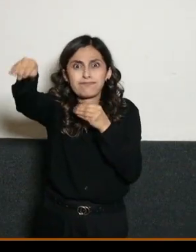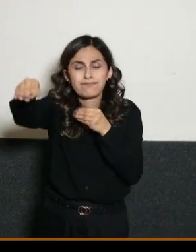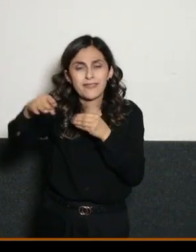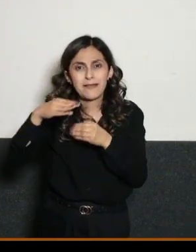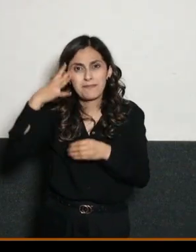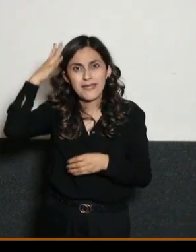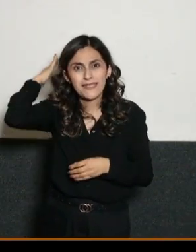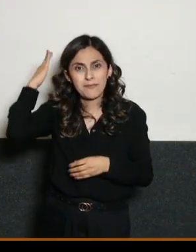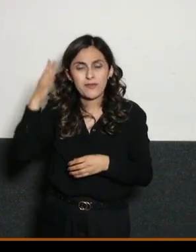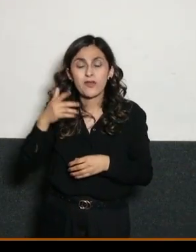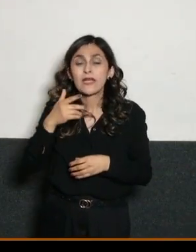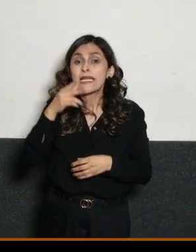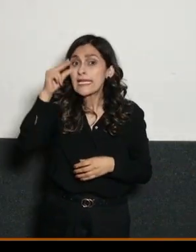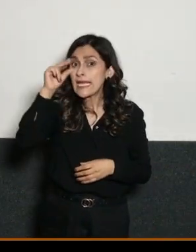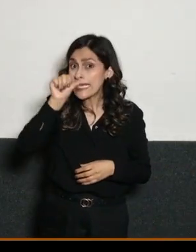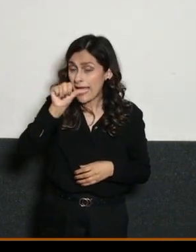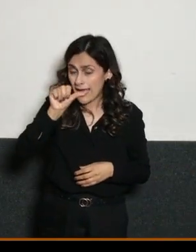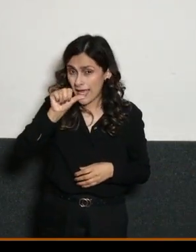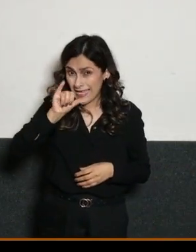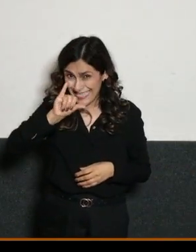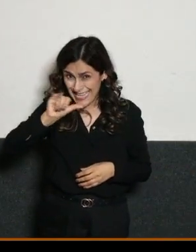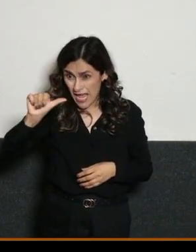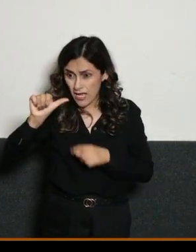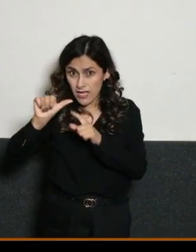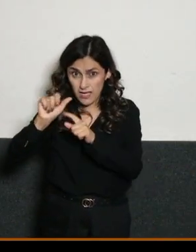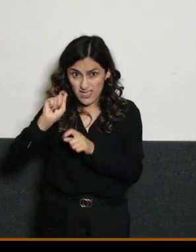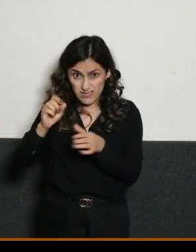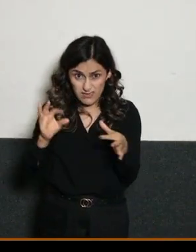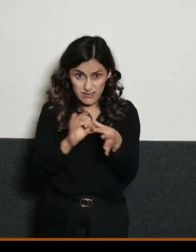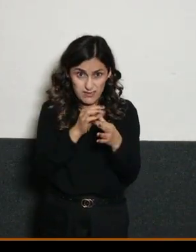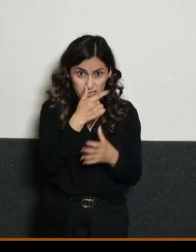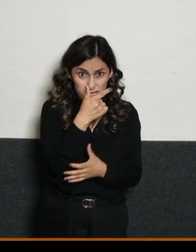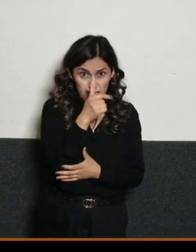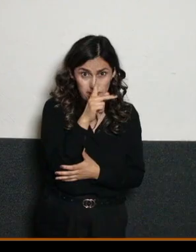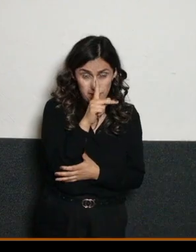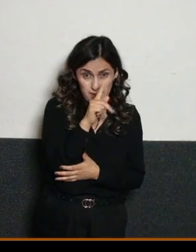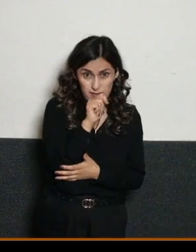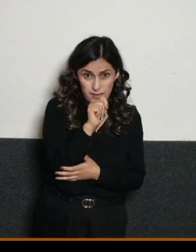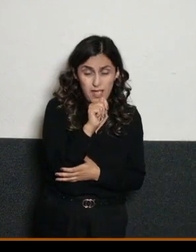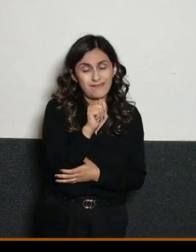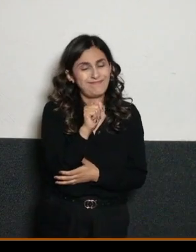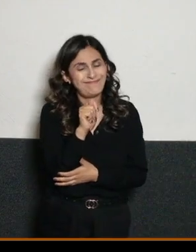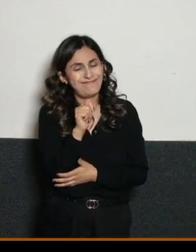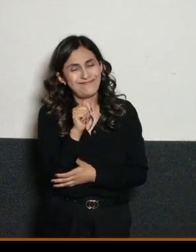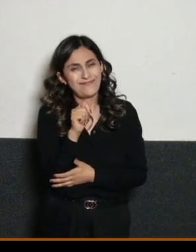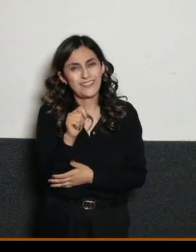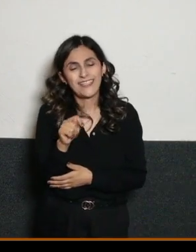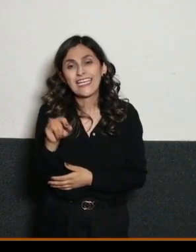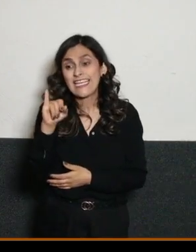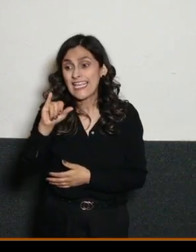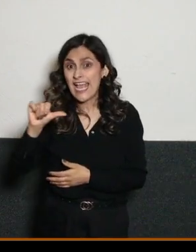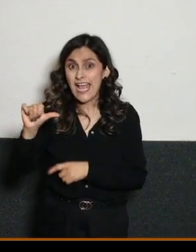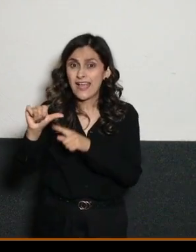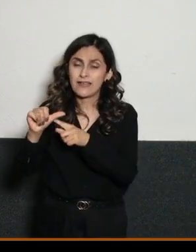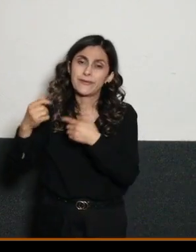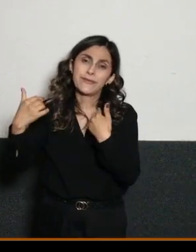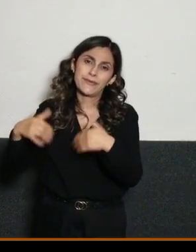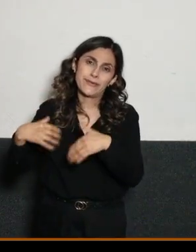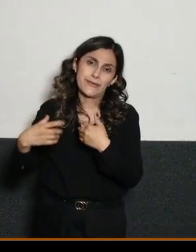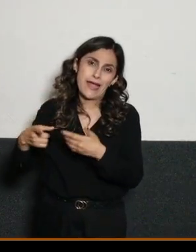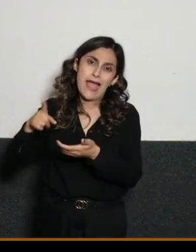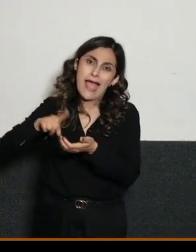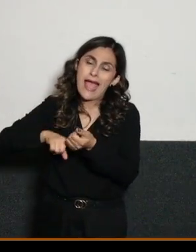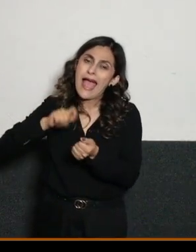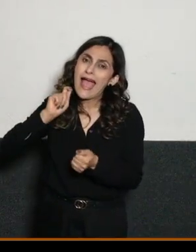nada más ChatGPT. Inteligencia artificial es eso, inteligencia artificial que